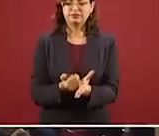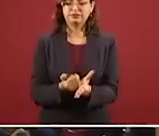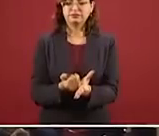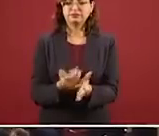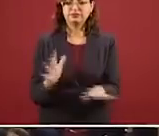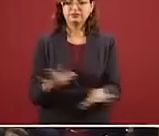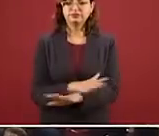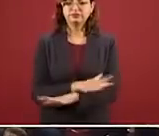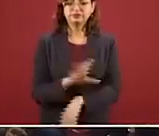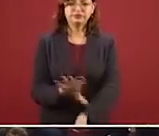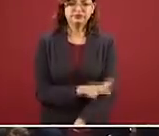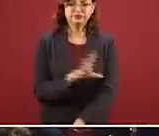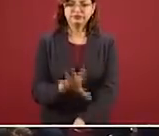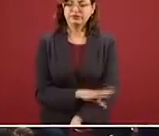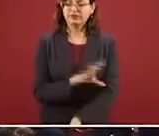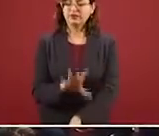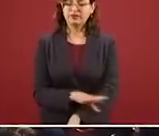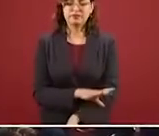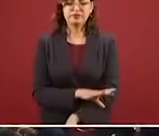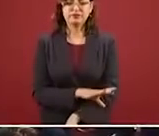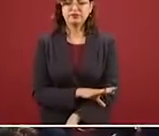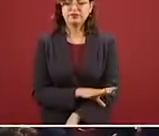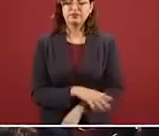la reforma energética,